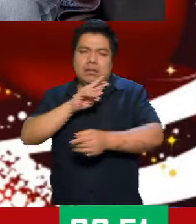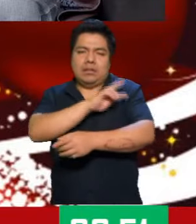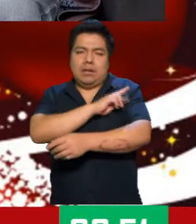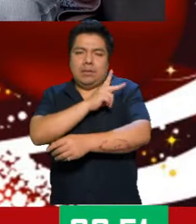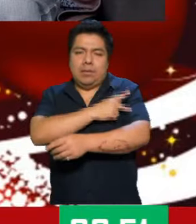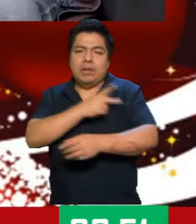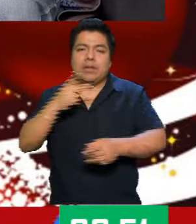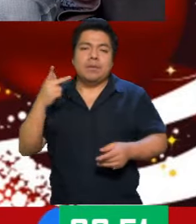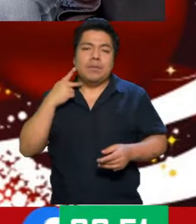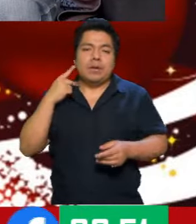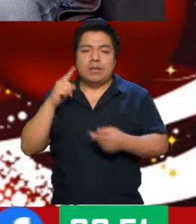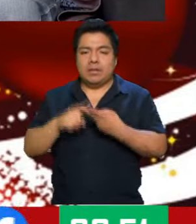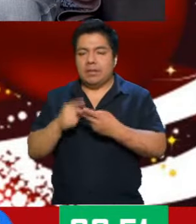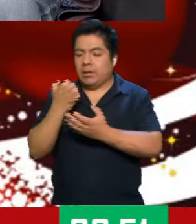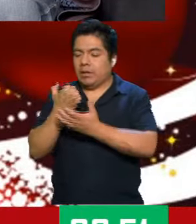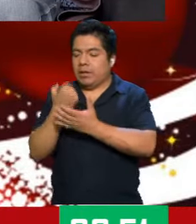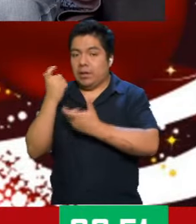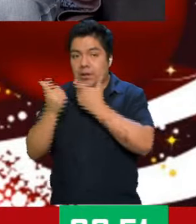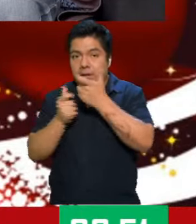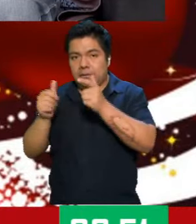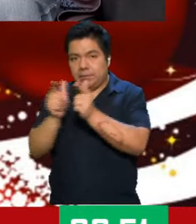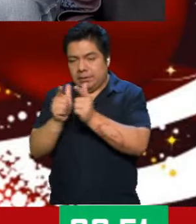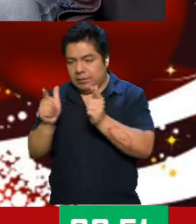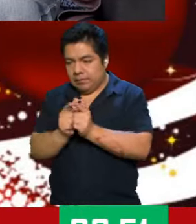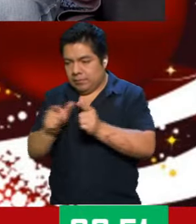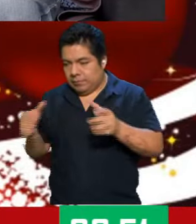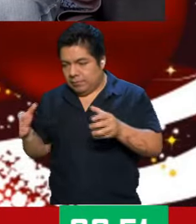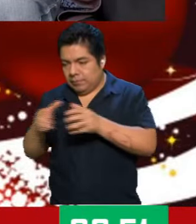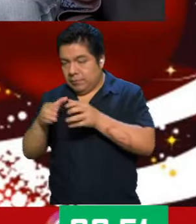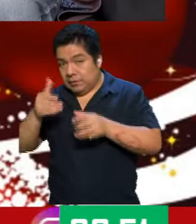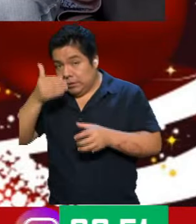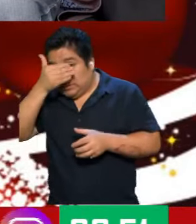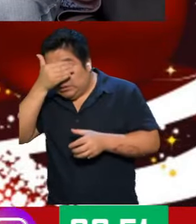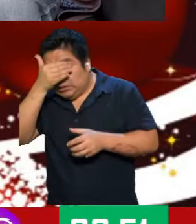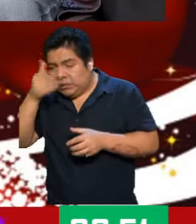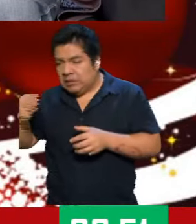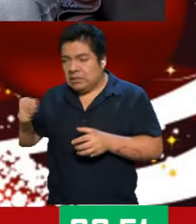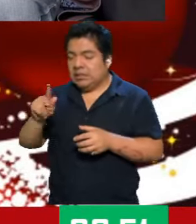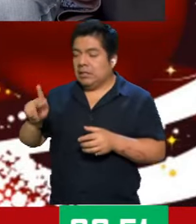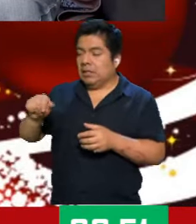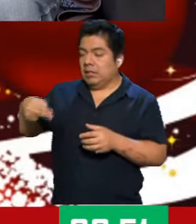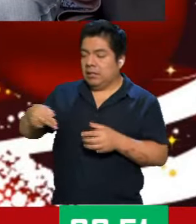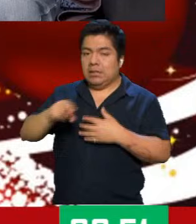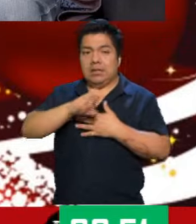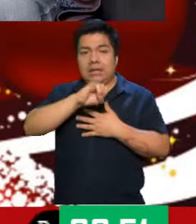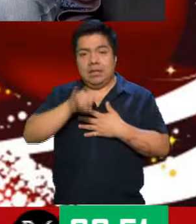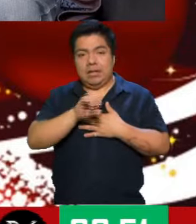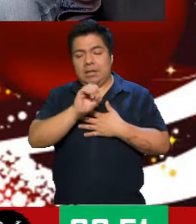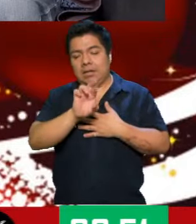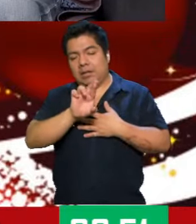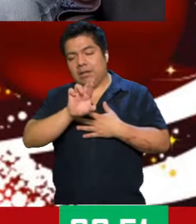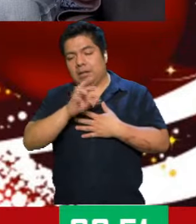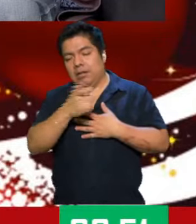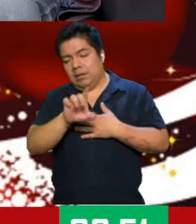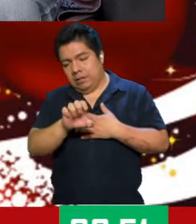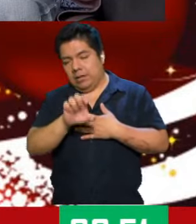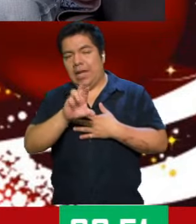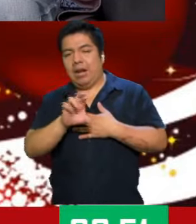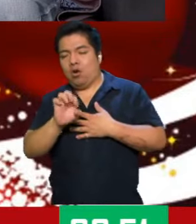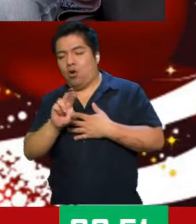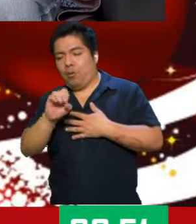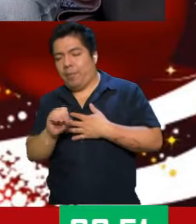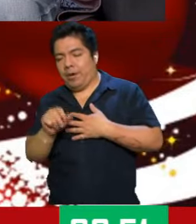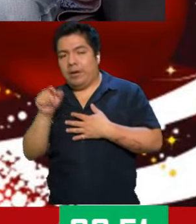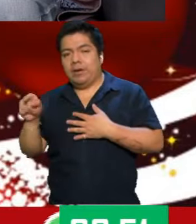del PAN, desde los grupos más conservadores del PAN. Jorge Romero pertenece ni más ni menos que